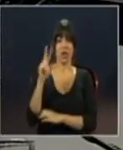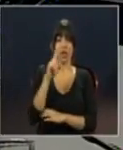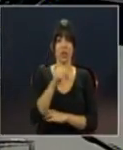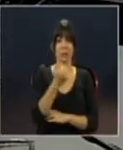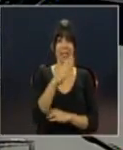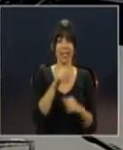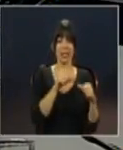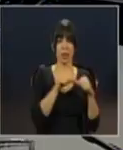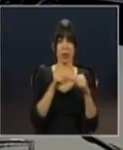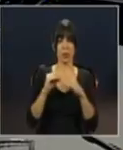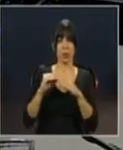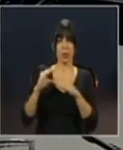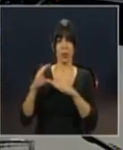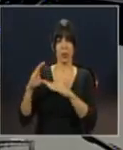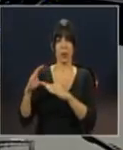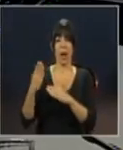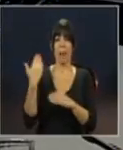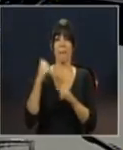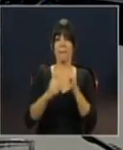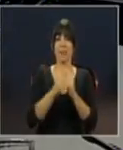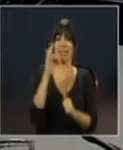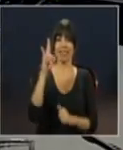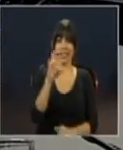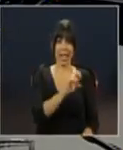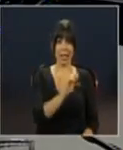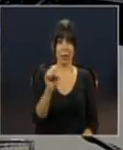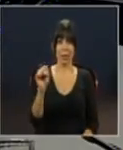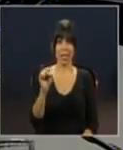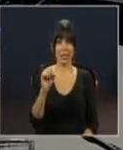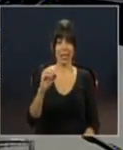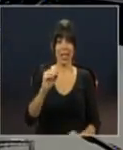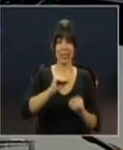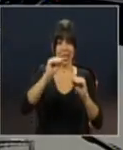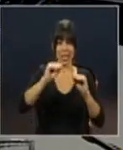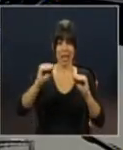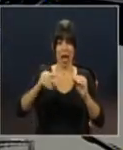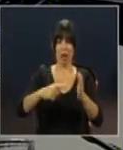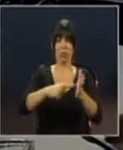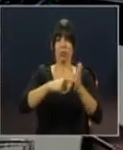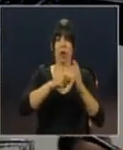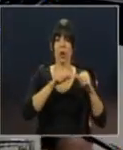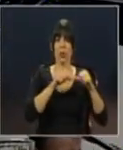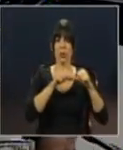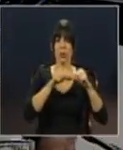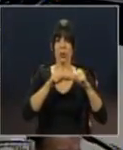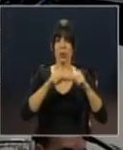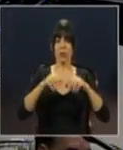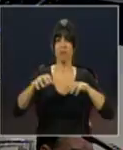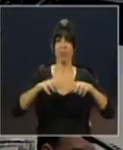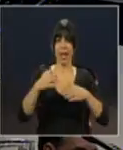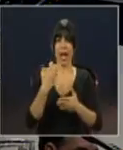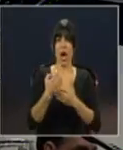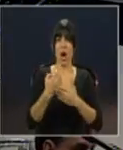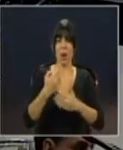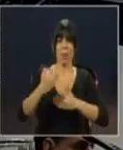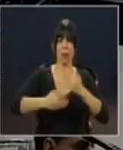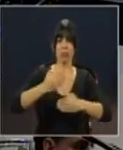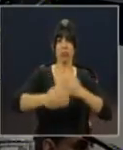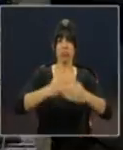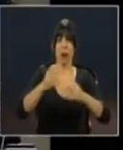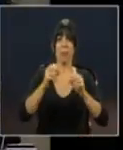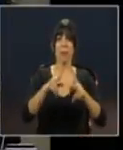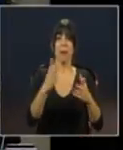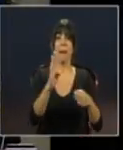2015. Desde hace más de 7 meses, los indicadores demuestran una continua aceleración económica que les permite al